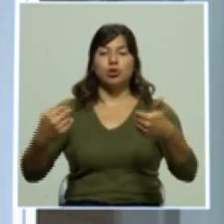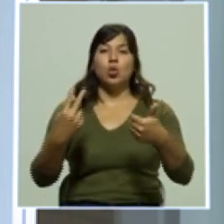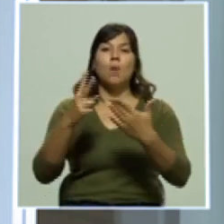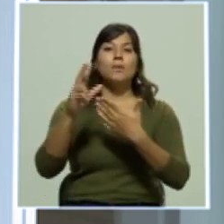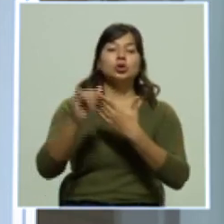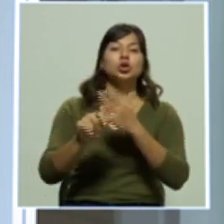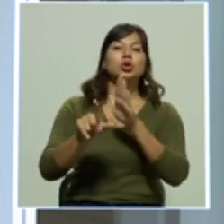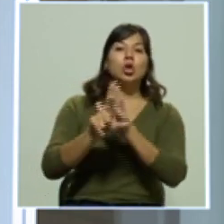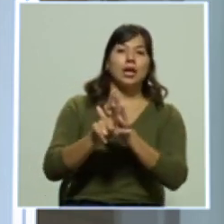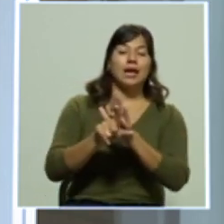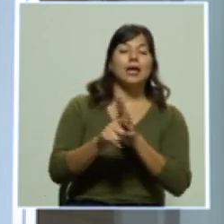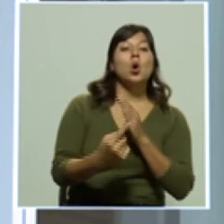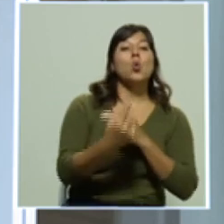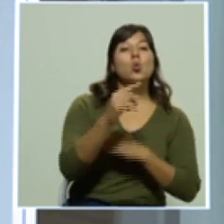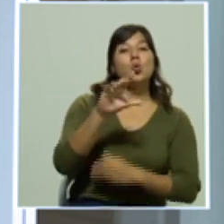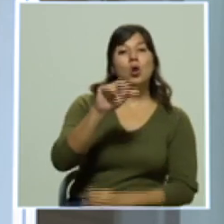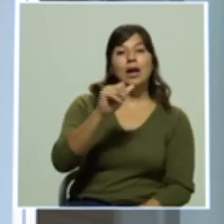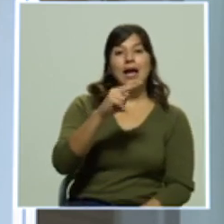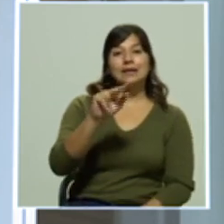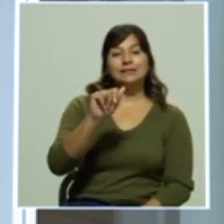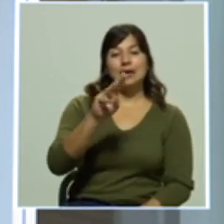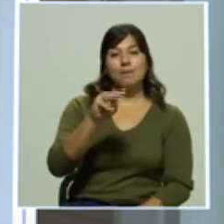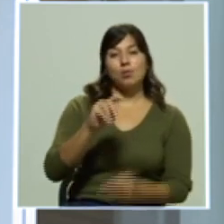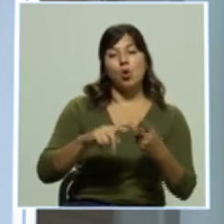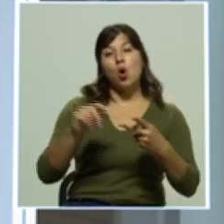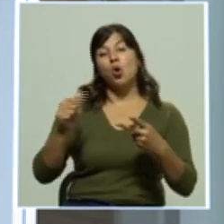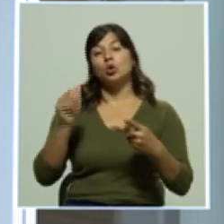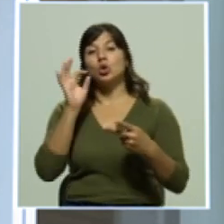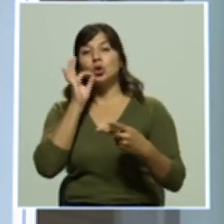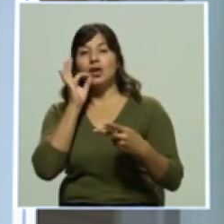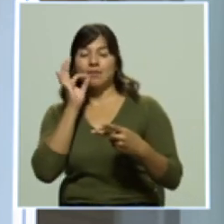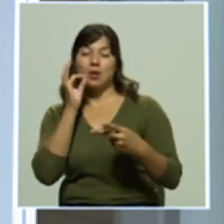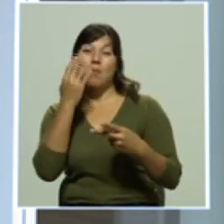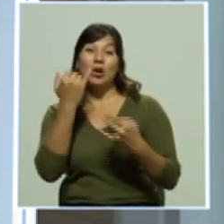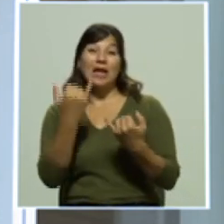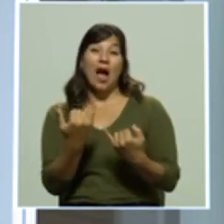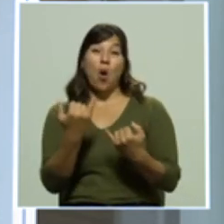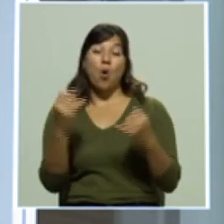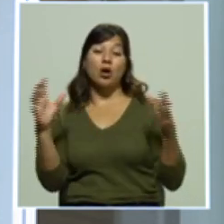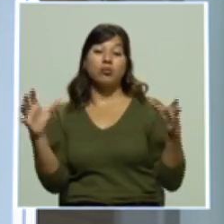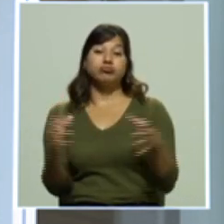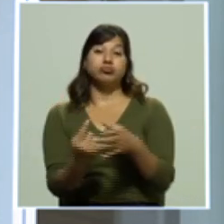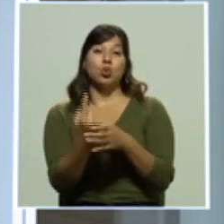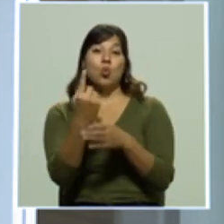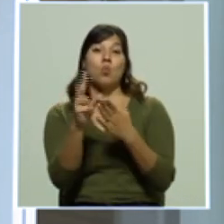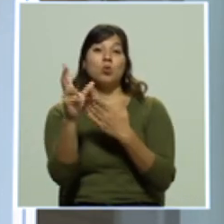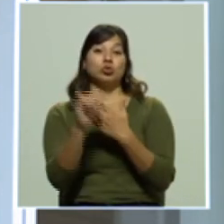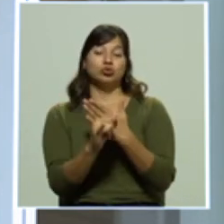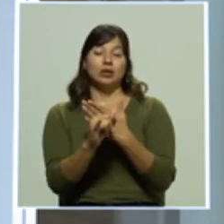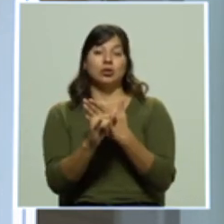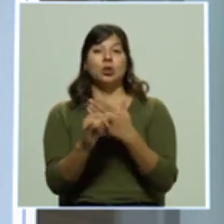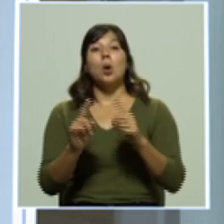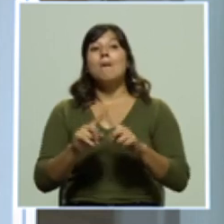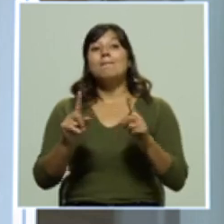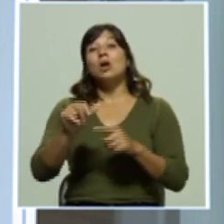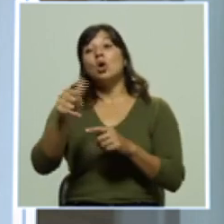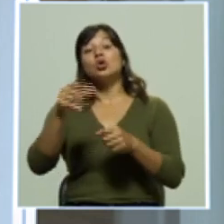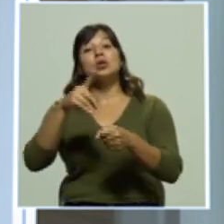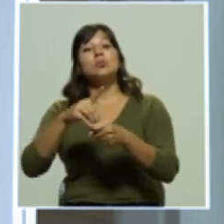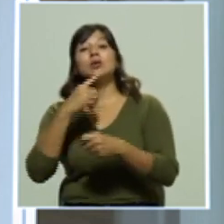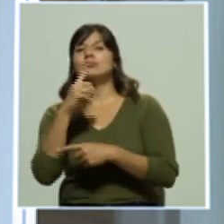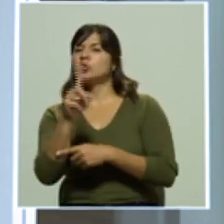PAC, contrario a lo que dice el Poder Ejecutivo, ellos insisten en que se debe mantener tanto el cáñamo como el cannabis.